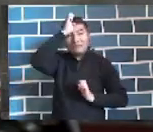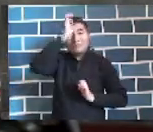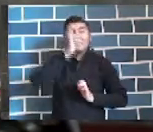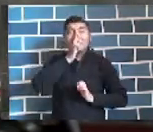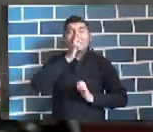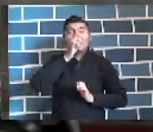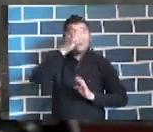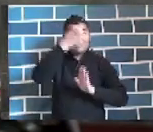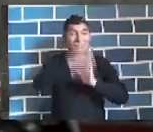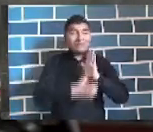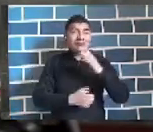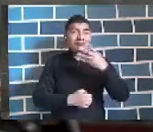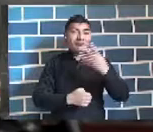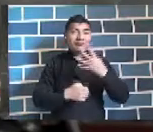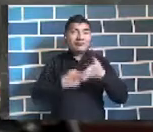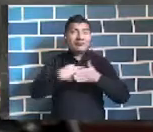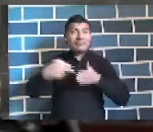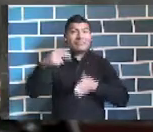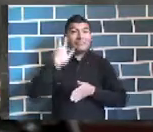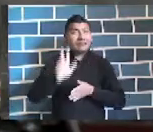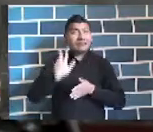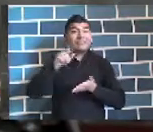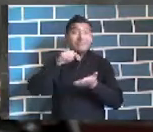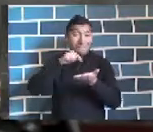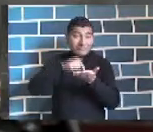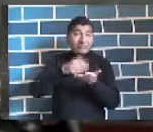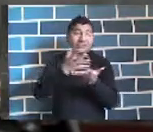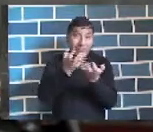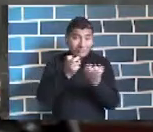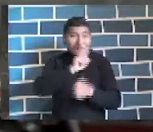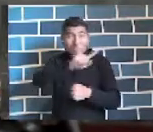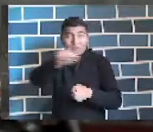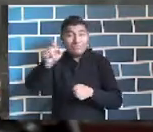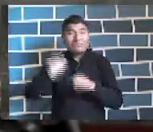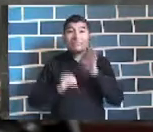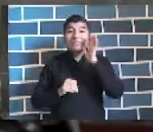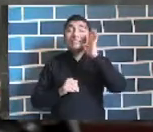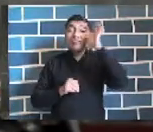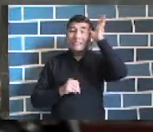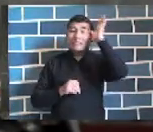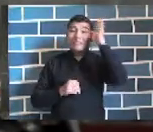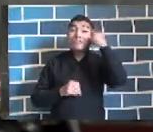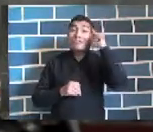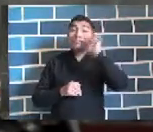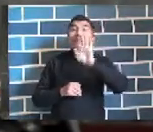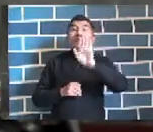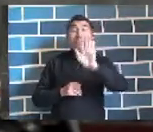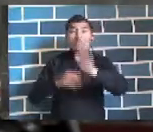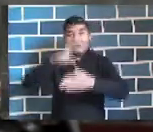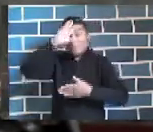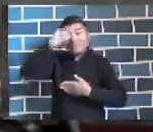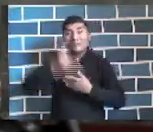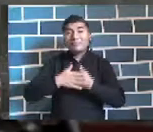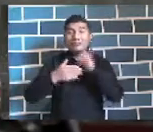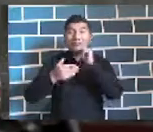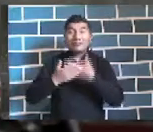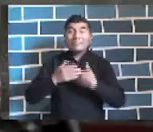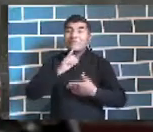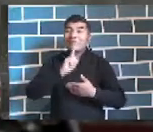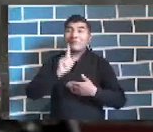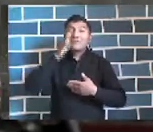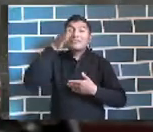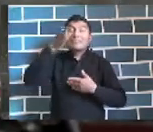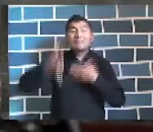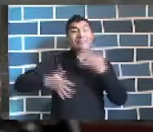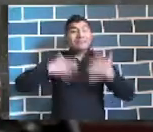4:13. Eso es lo que quieren ustedes los padres. Y para que sus hijos sean felices,